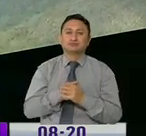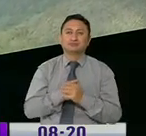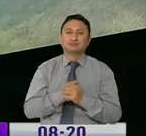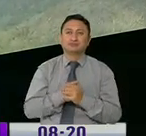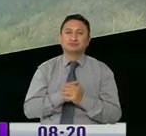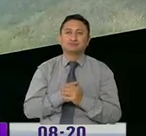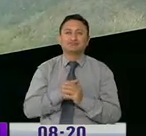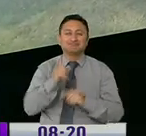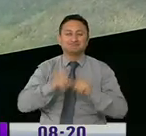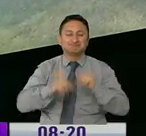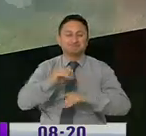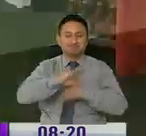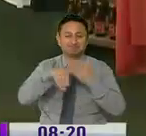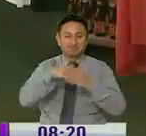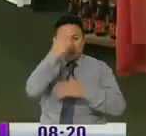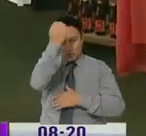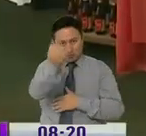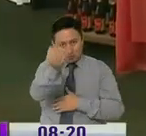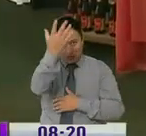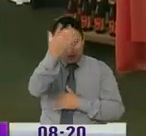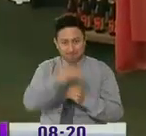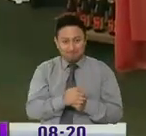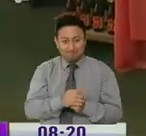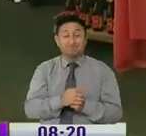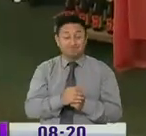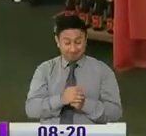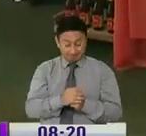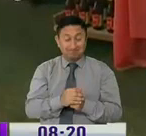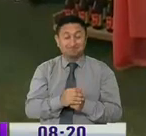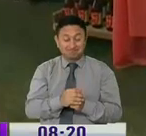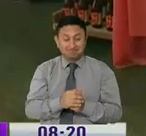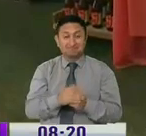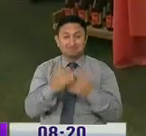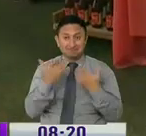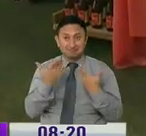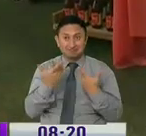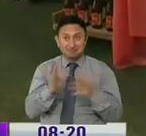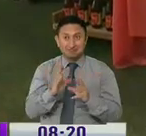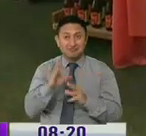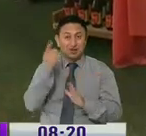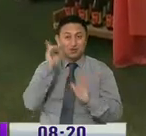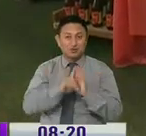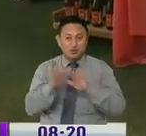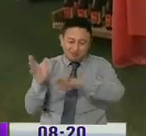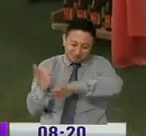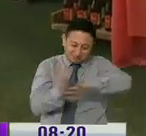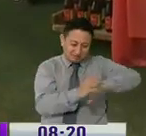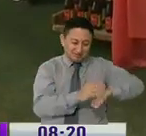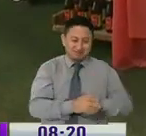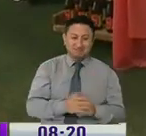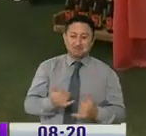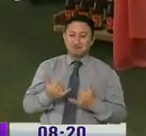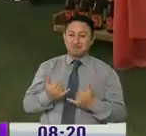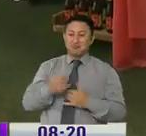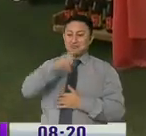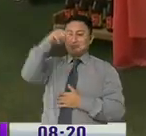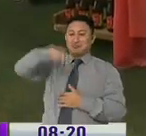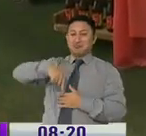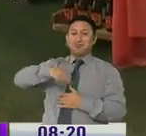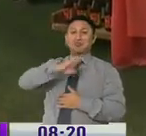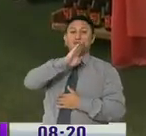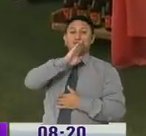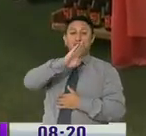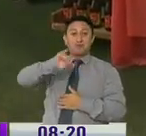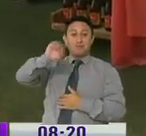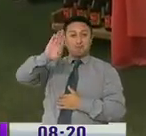Hola, Robert, amigos televidentes, muy buenos días. Así es, mi Robert, dejando un poco de lado las denuncias, tenemos este, pues, Gran Bazar para